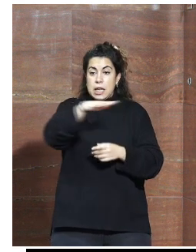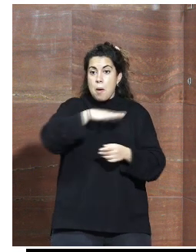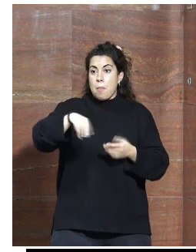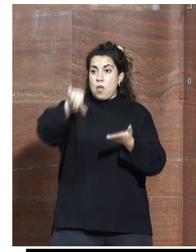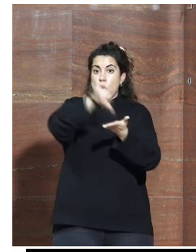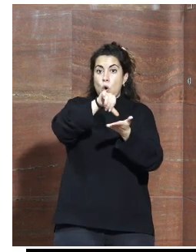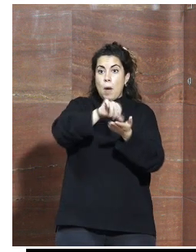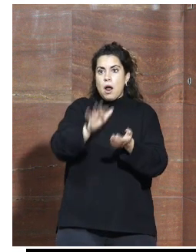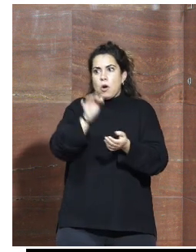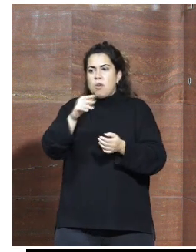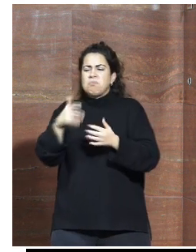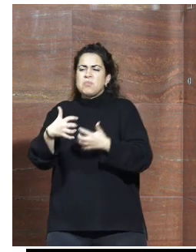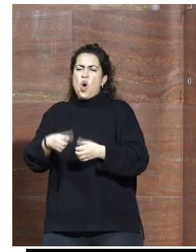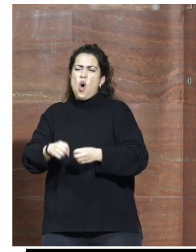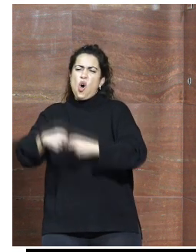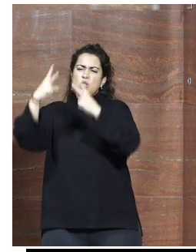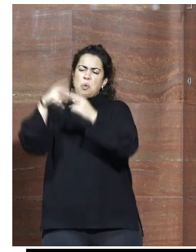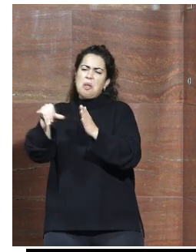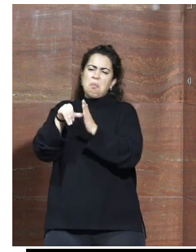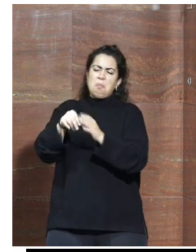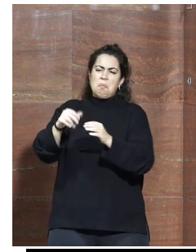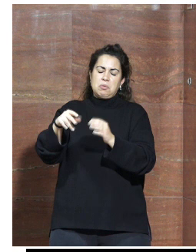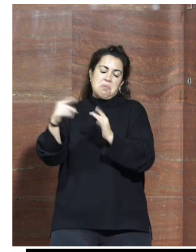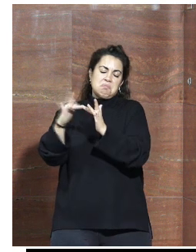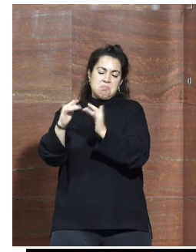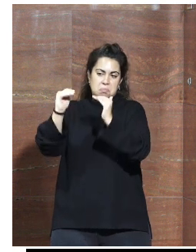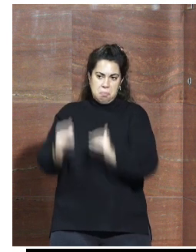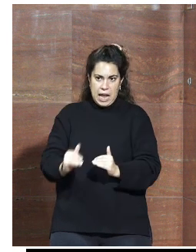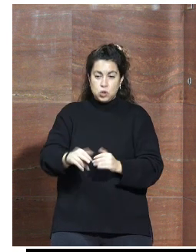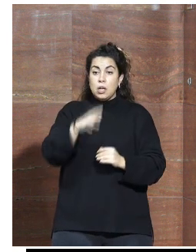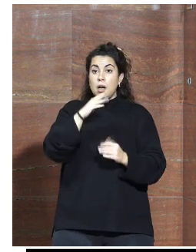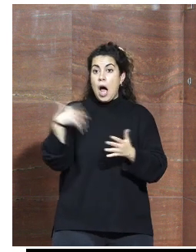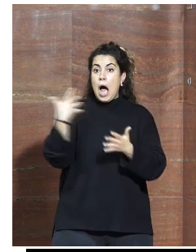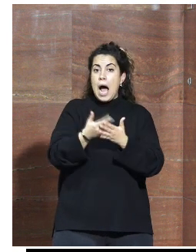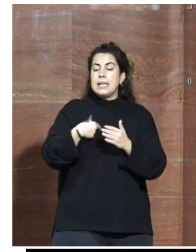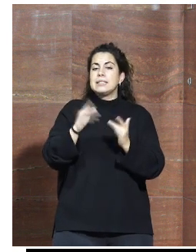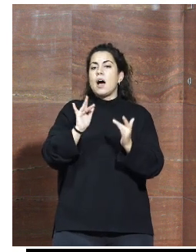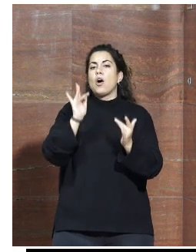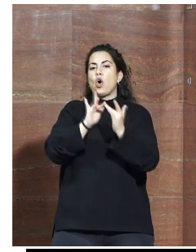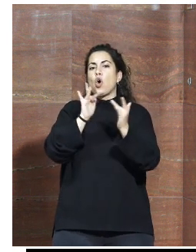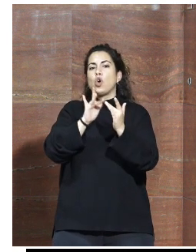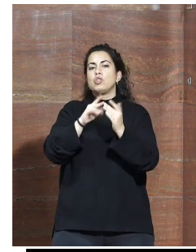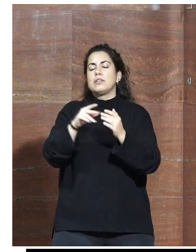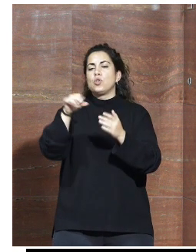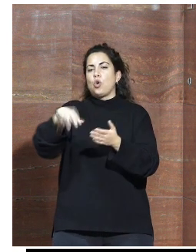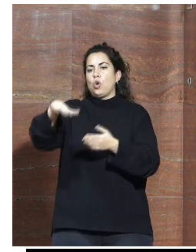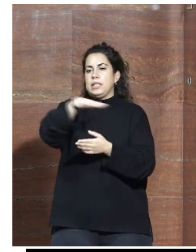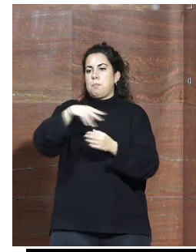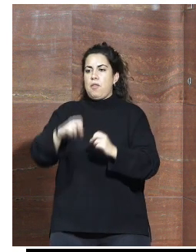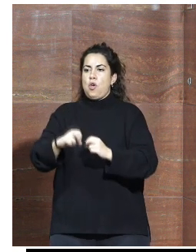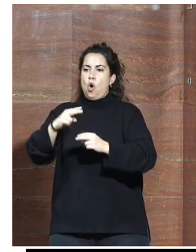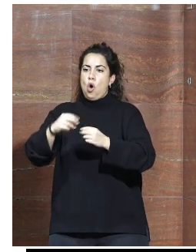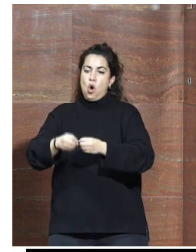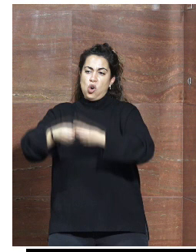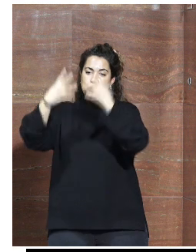el espacio construido. Hasta ahora, los que hemos estado viendo son interactuación con espacio construido. Las